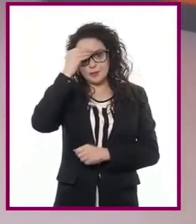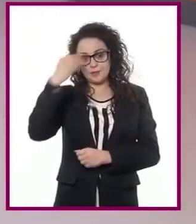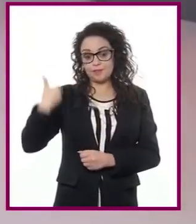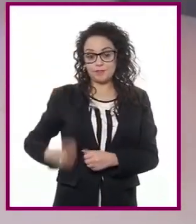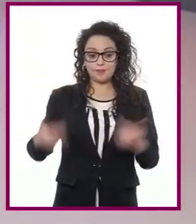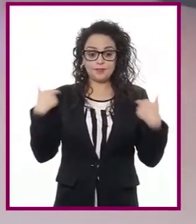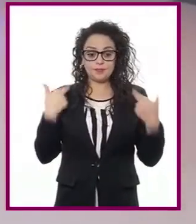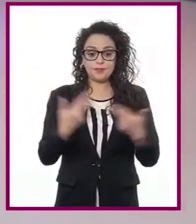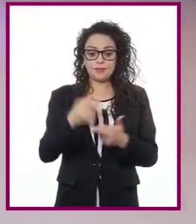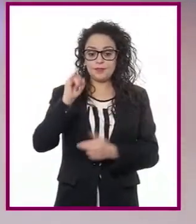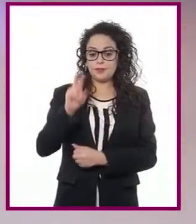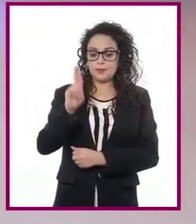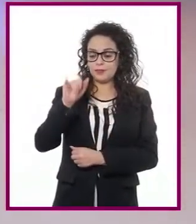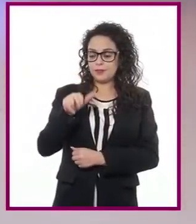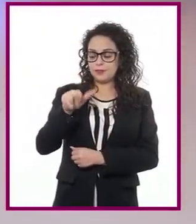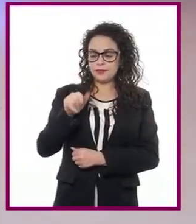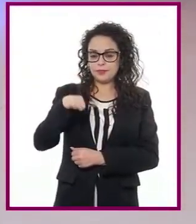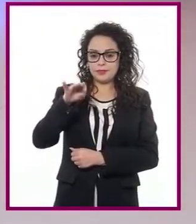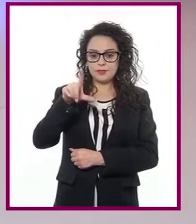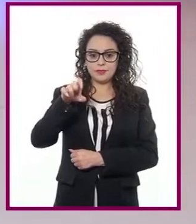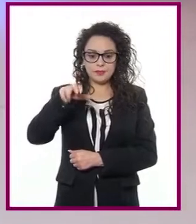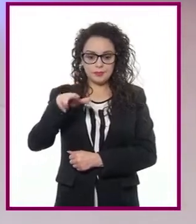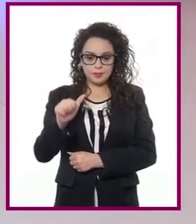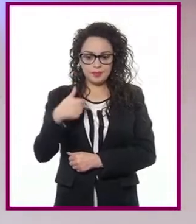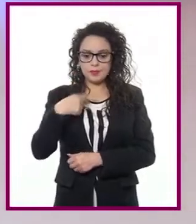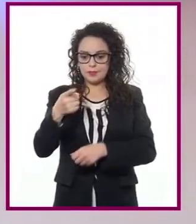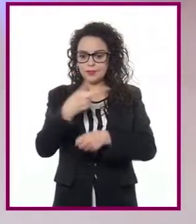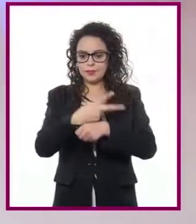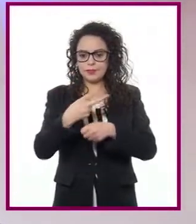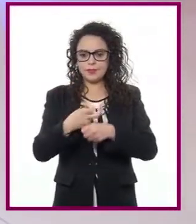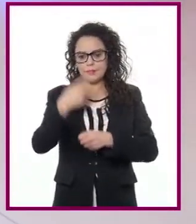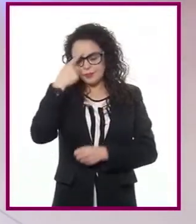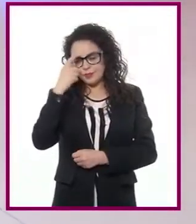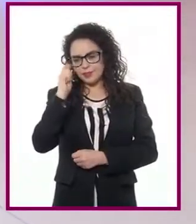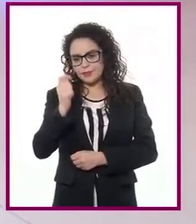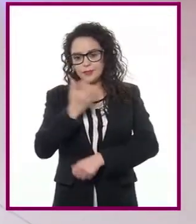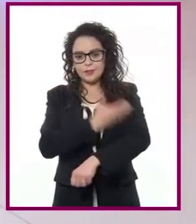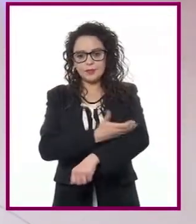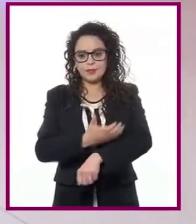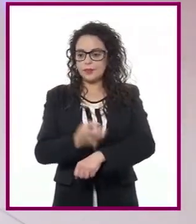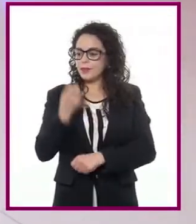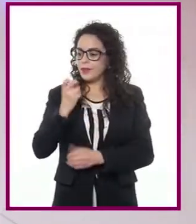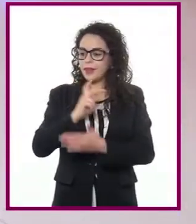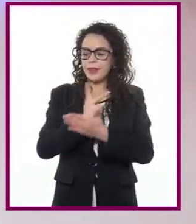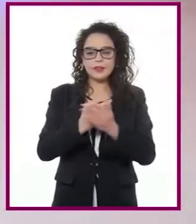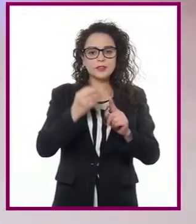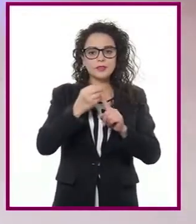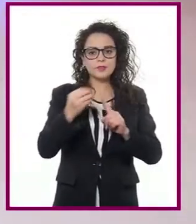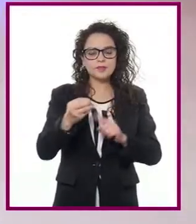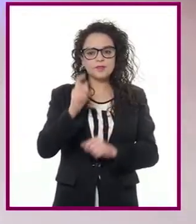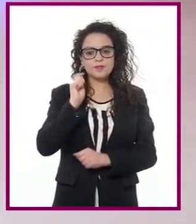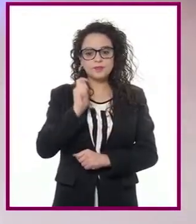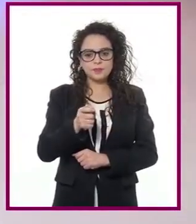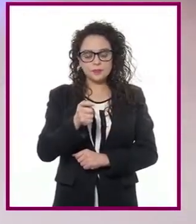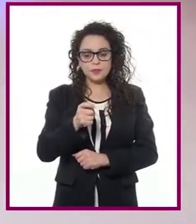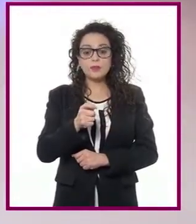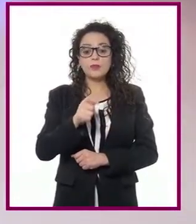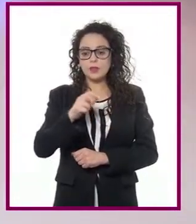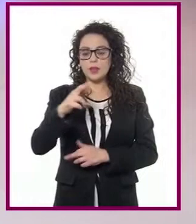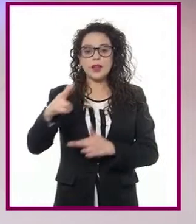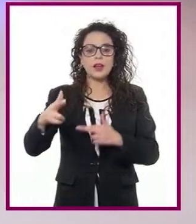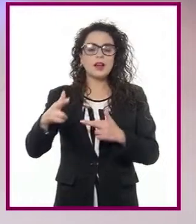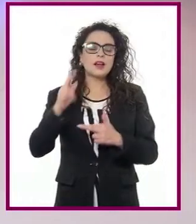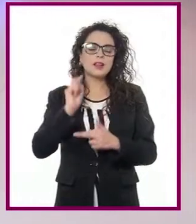Milena Hernández Sansón. Las y los invito a que me acompañen en esta sesión a descubrir cómo las artesanías de una región